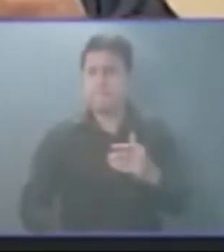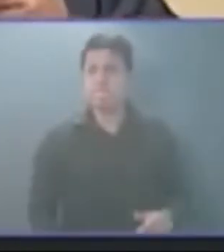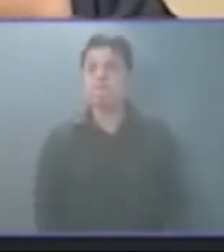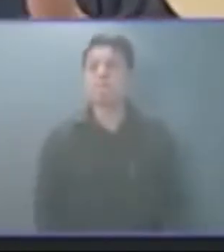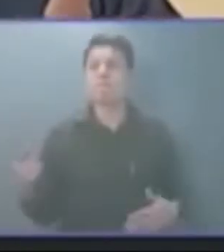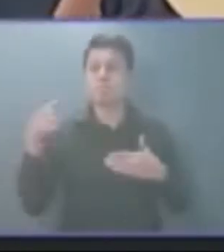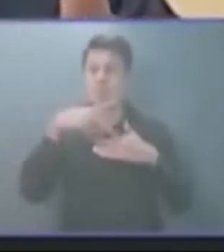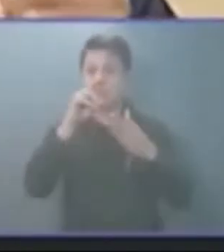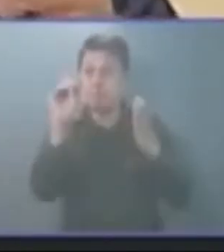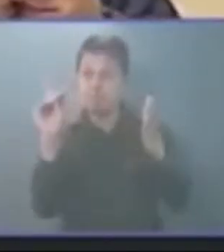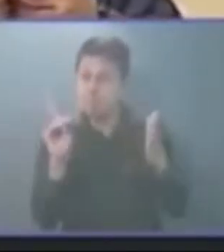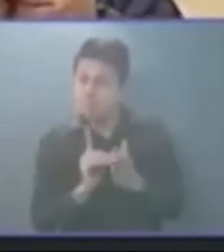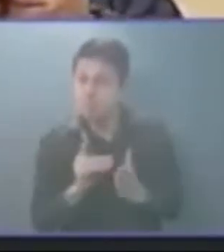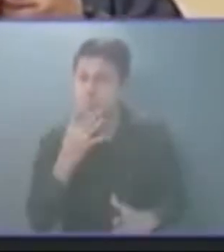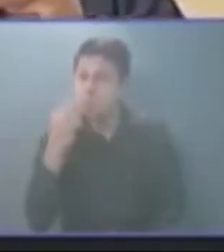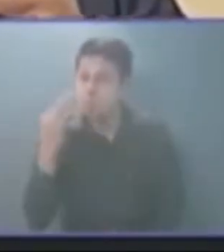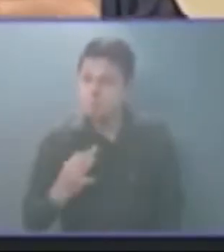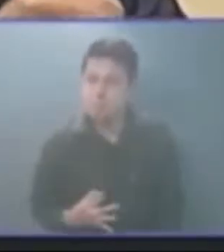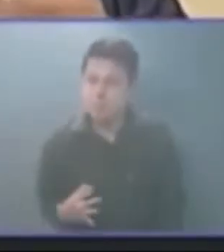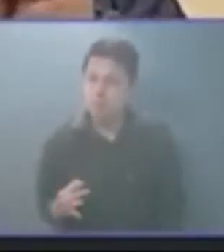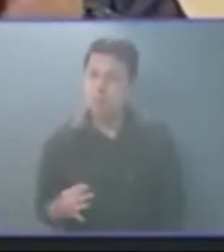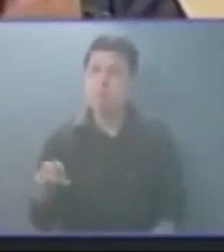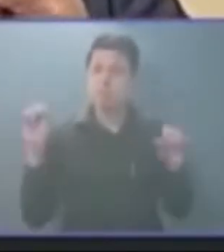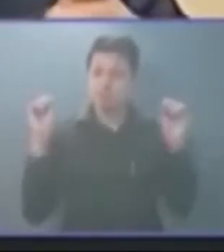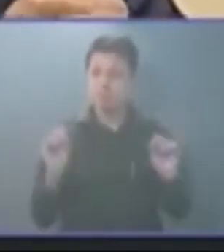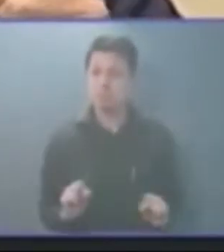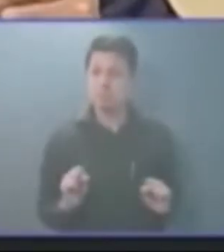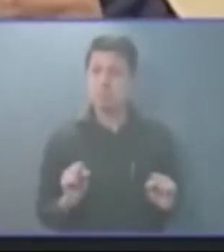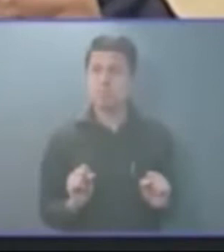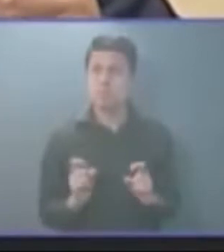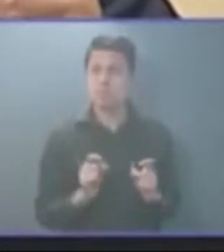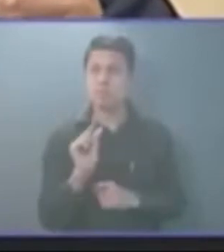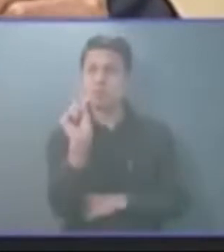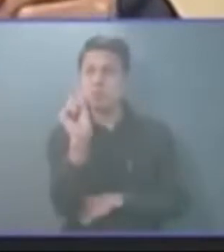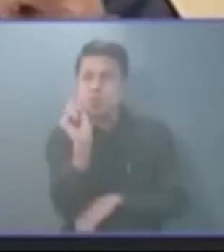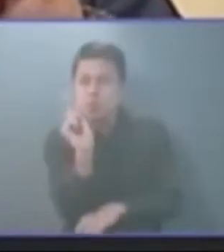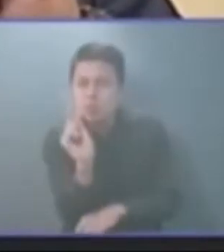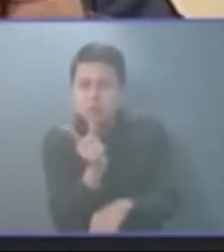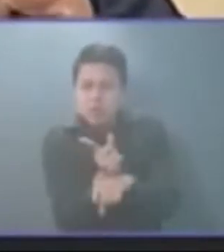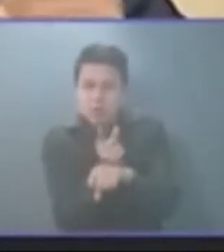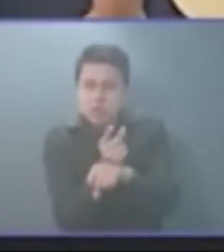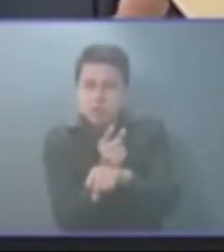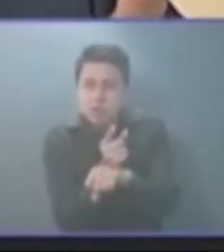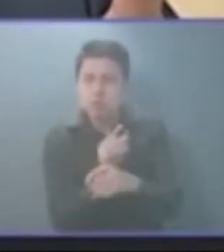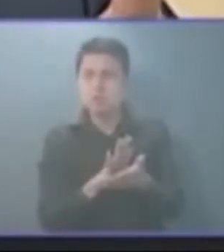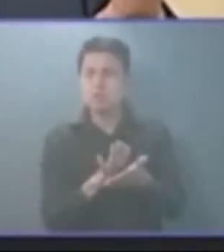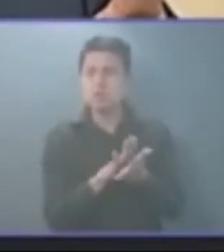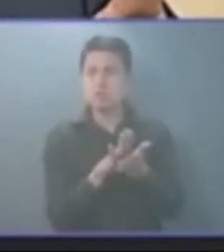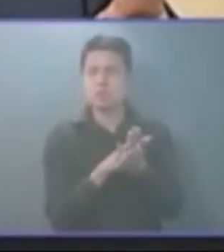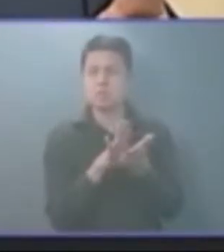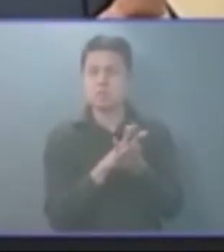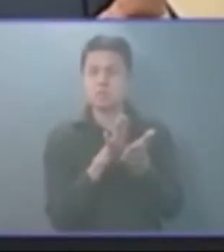los diputados de aguantarse un poquito de su salario.